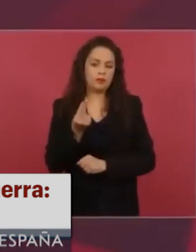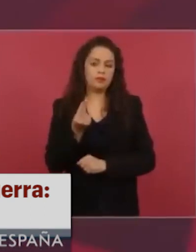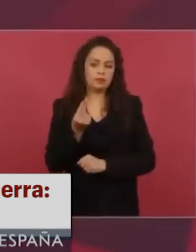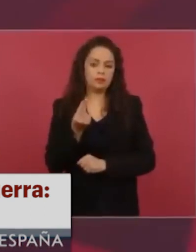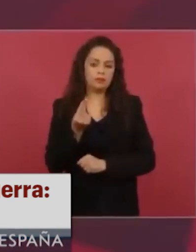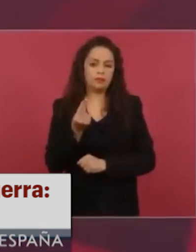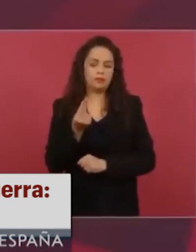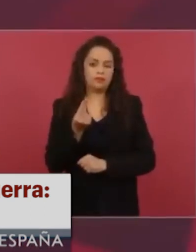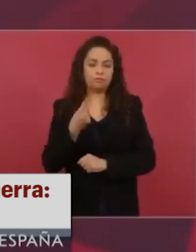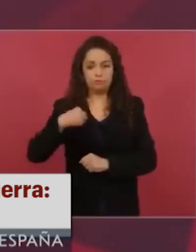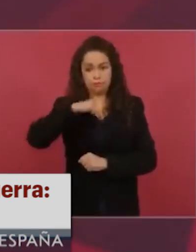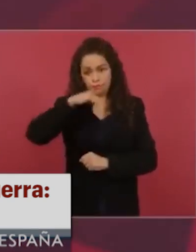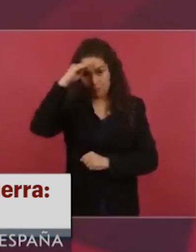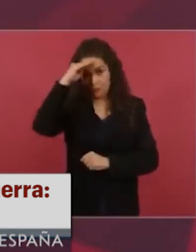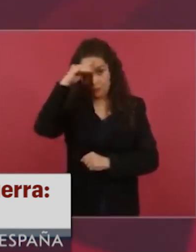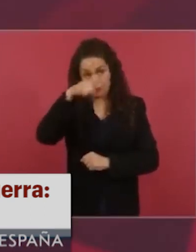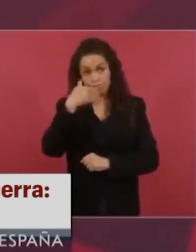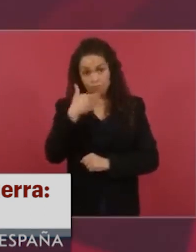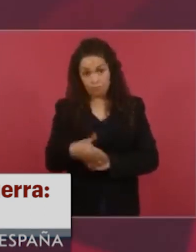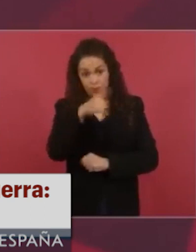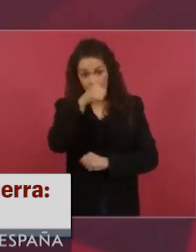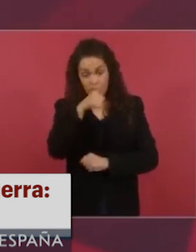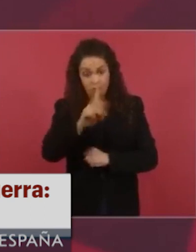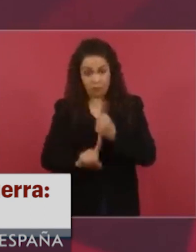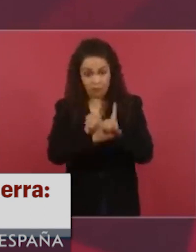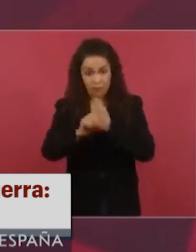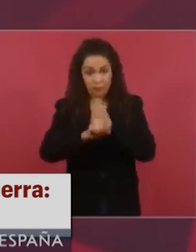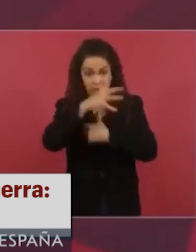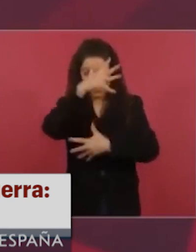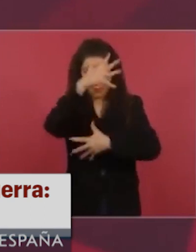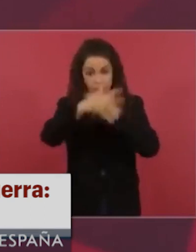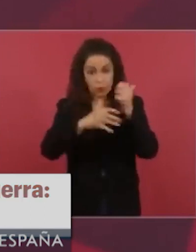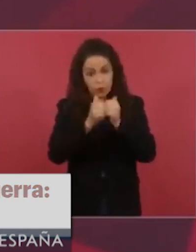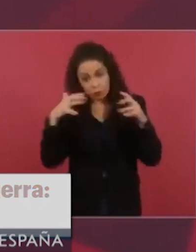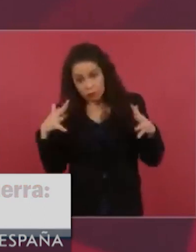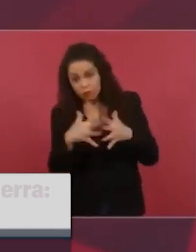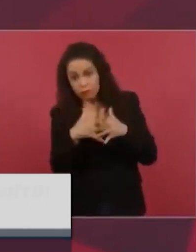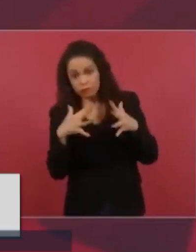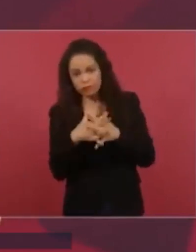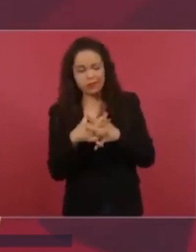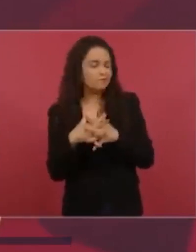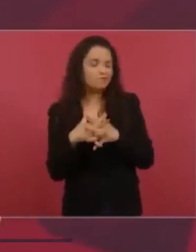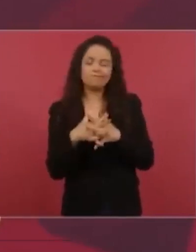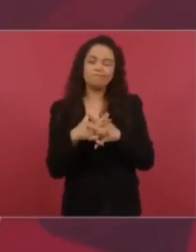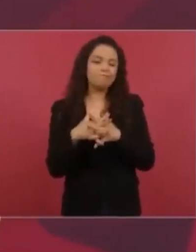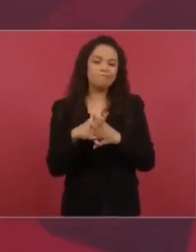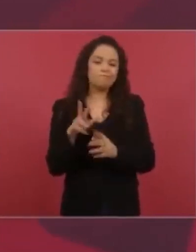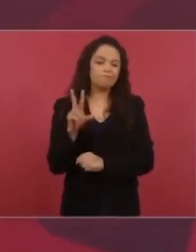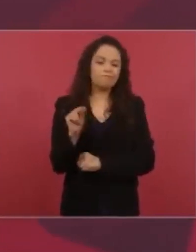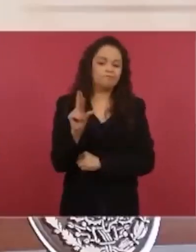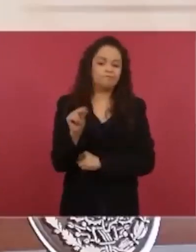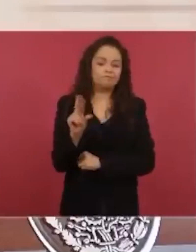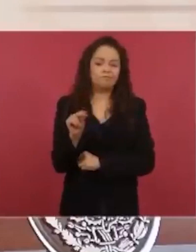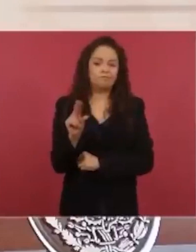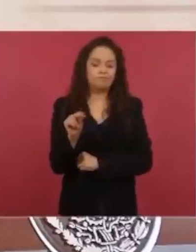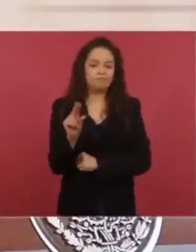está conforme con el posicionamiento del presidente Andrés Manuel López Obrador respecto a la guerra que lleva el país contra el grupo extremista jamás en la franja de gaza